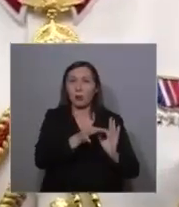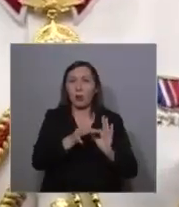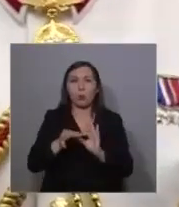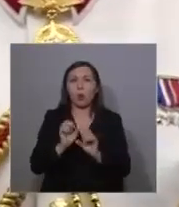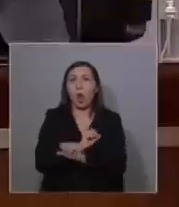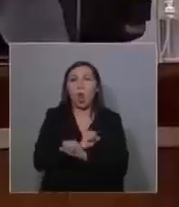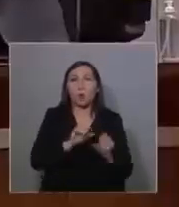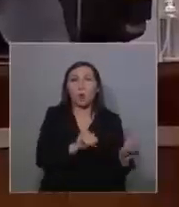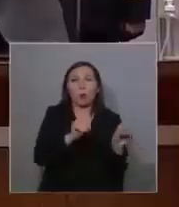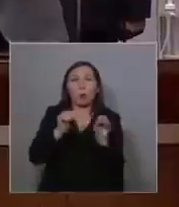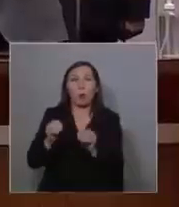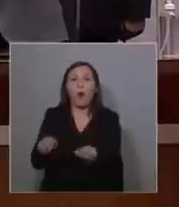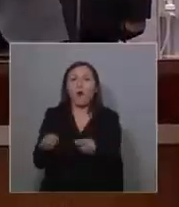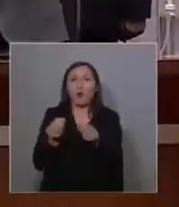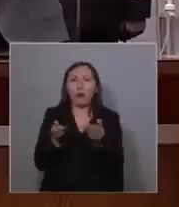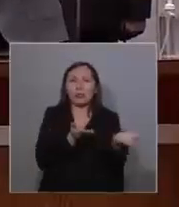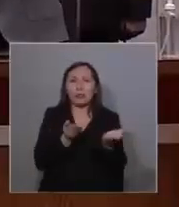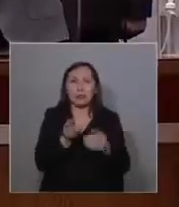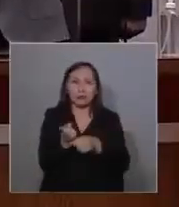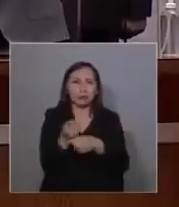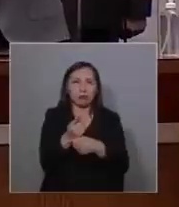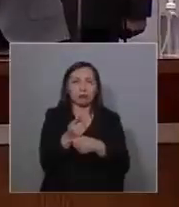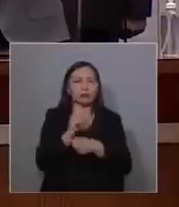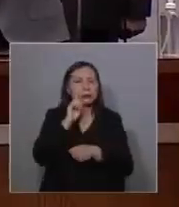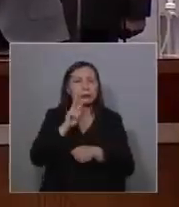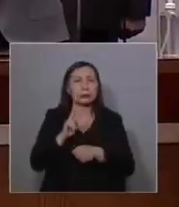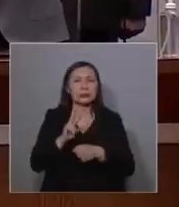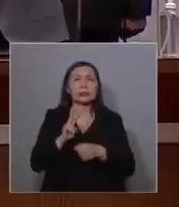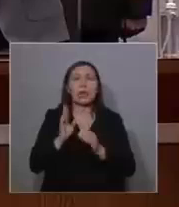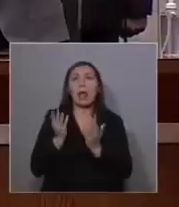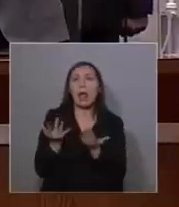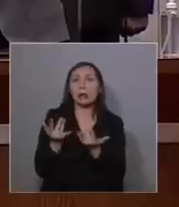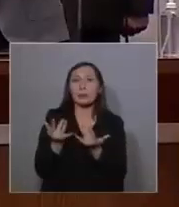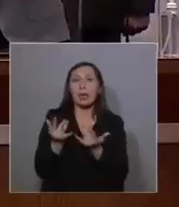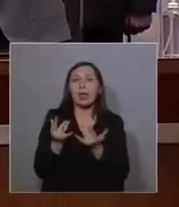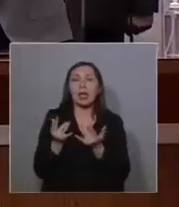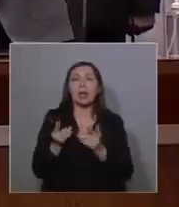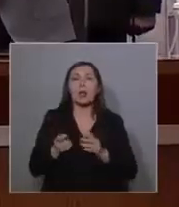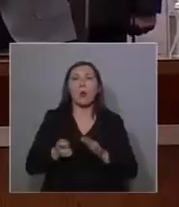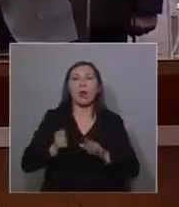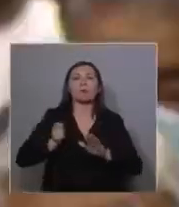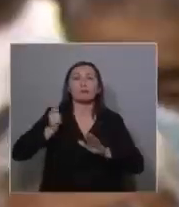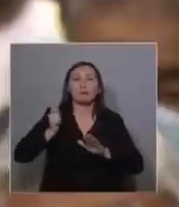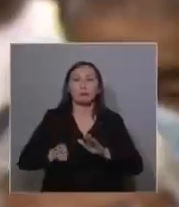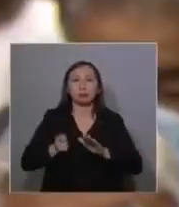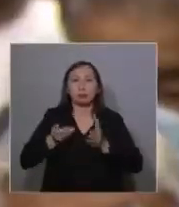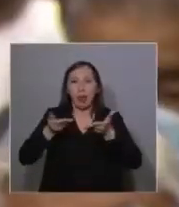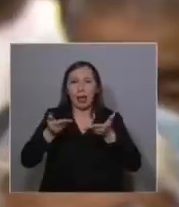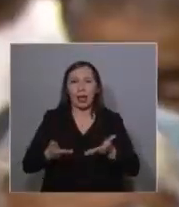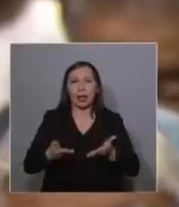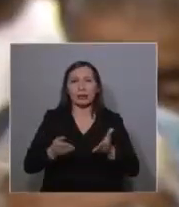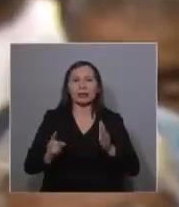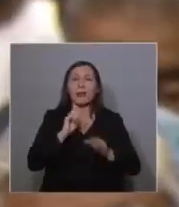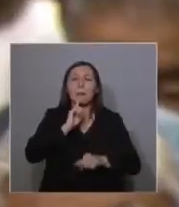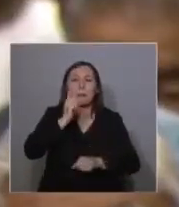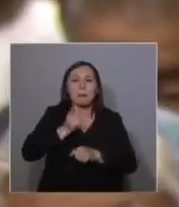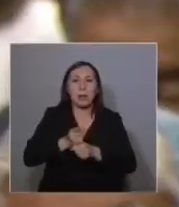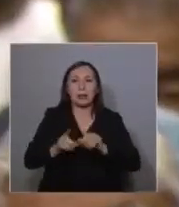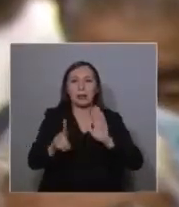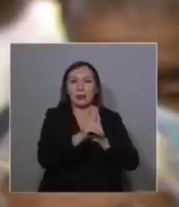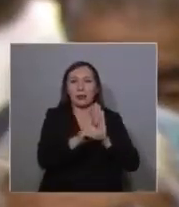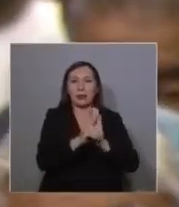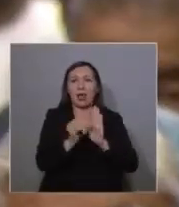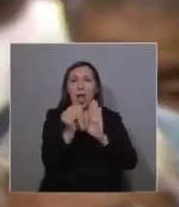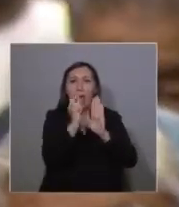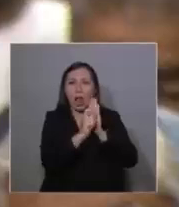razones impostergables de buen servicio sin esperar la toma de razón del presente decreto.